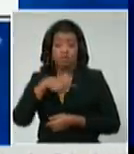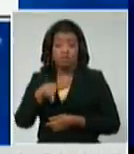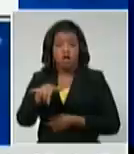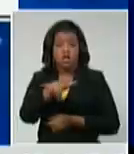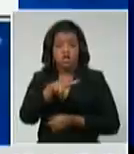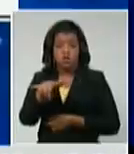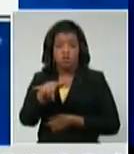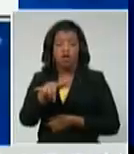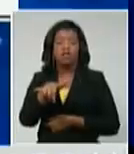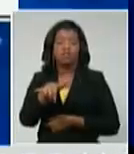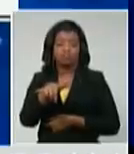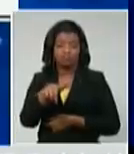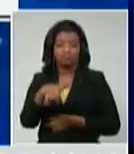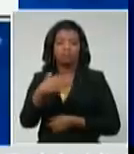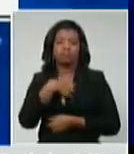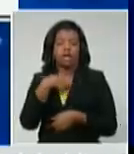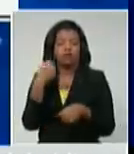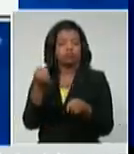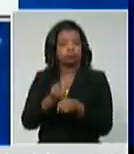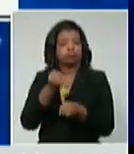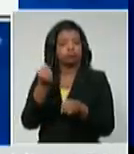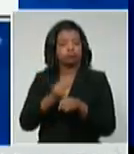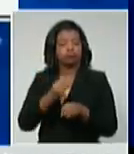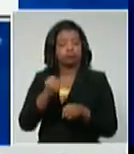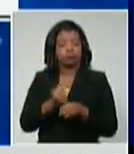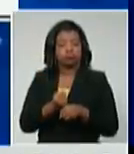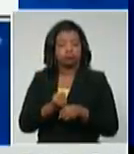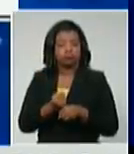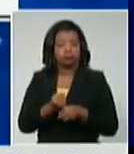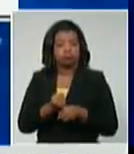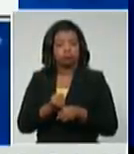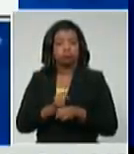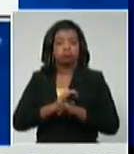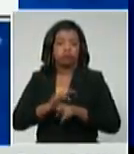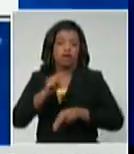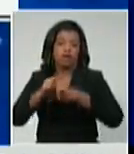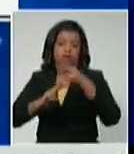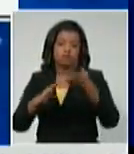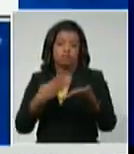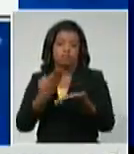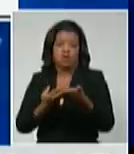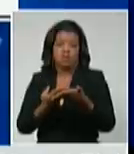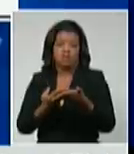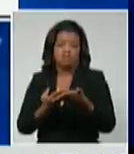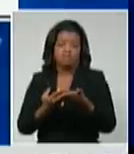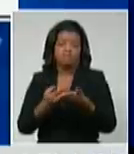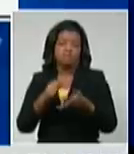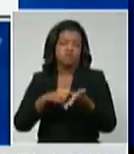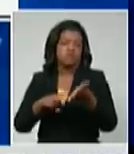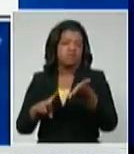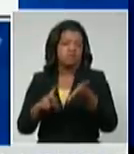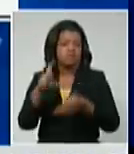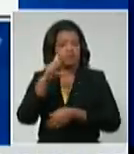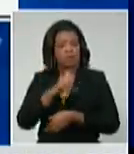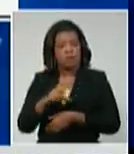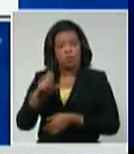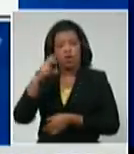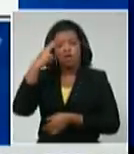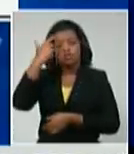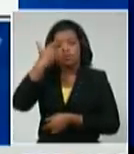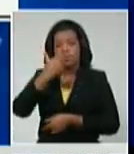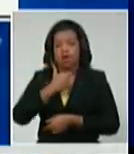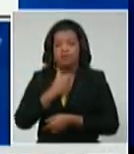consolida su trabajo y procesa ya las muestras de Camagüey, de Ciego de Ávila, el de